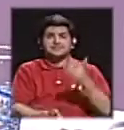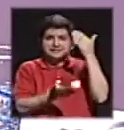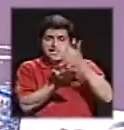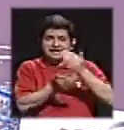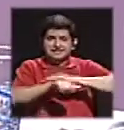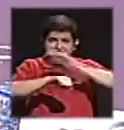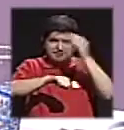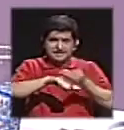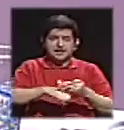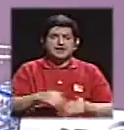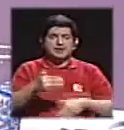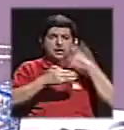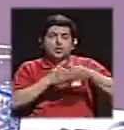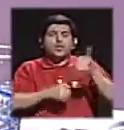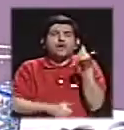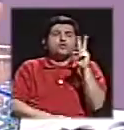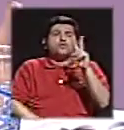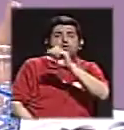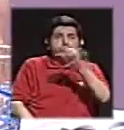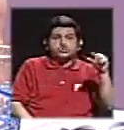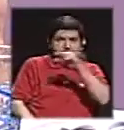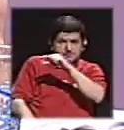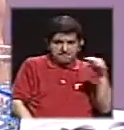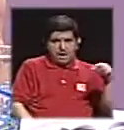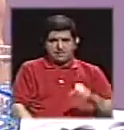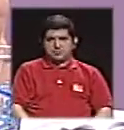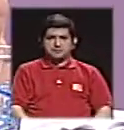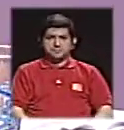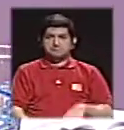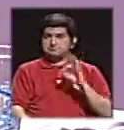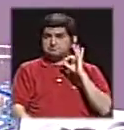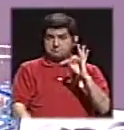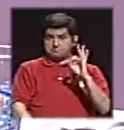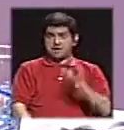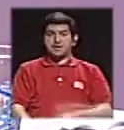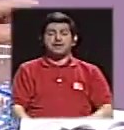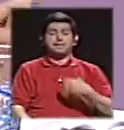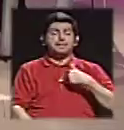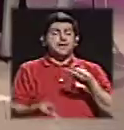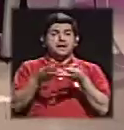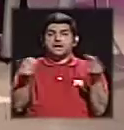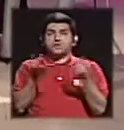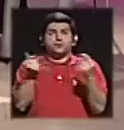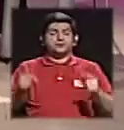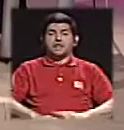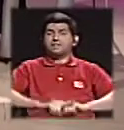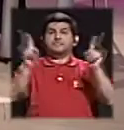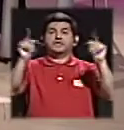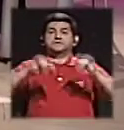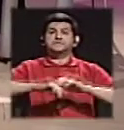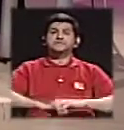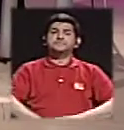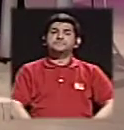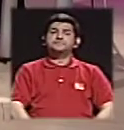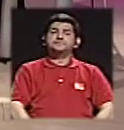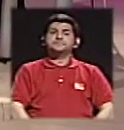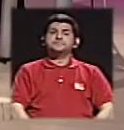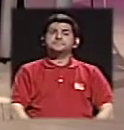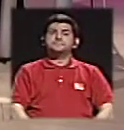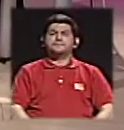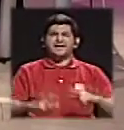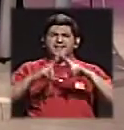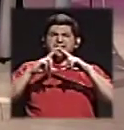embarazo que ha pasado de las 12 semanas. Entonces, bueno, llegamos a un resultado absolutamente diferente. ¿Y